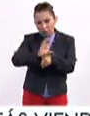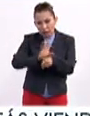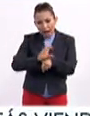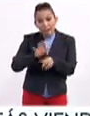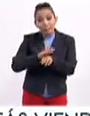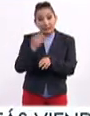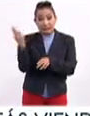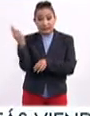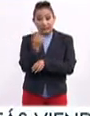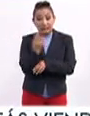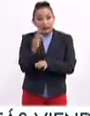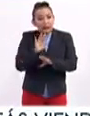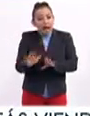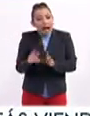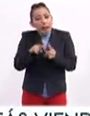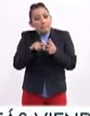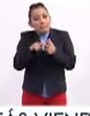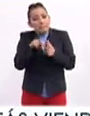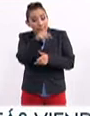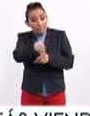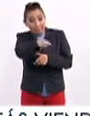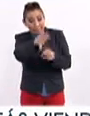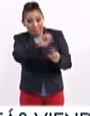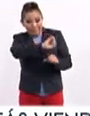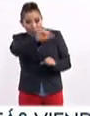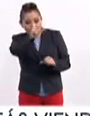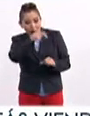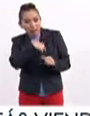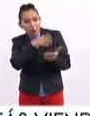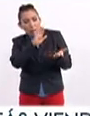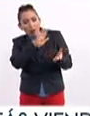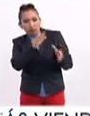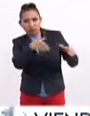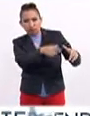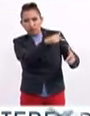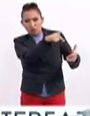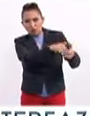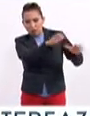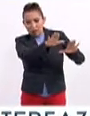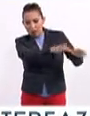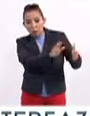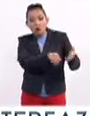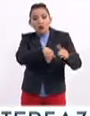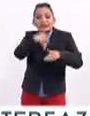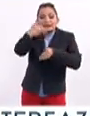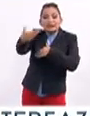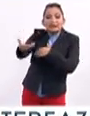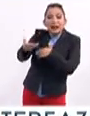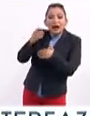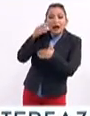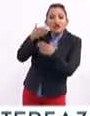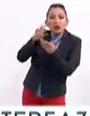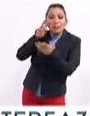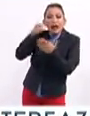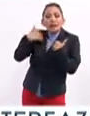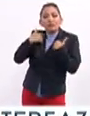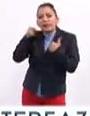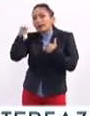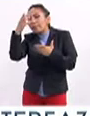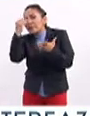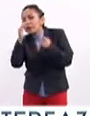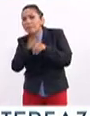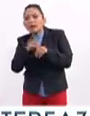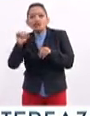es necesario que surjan, que los profesionales salgan un poquito de su zona de confort y traten de entender y